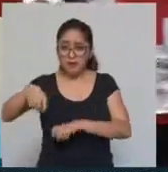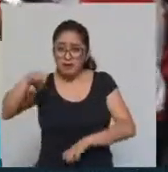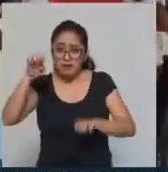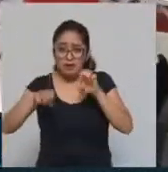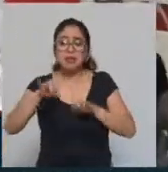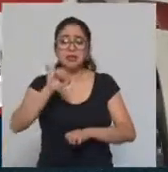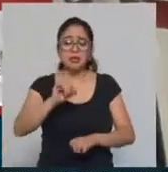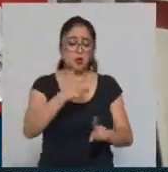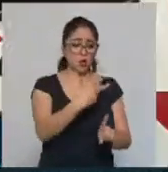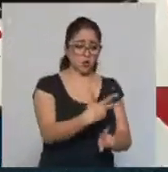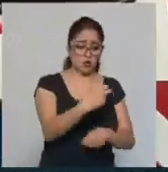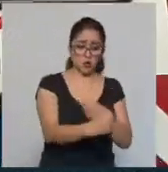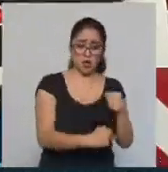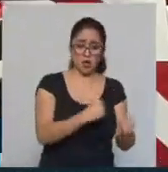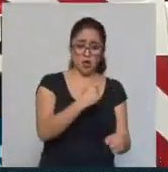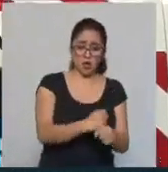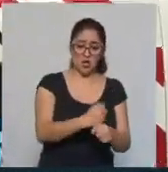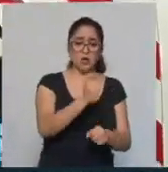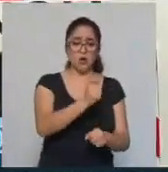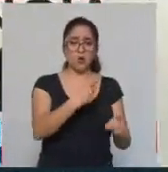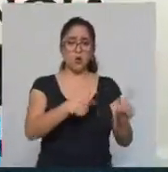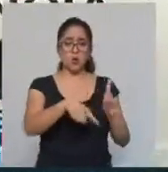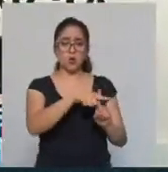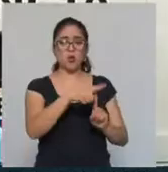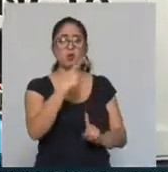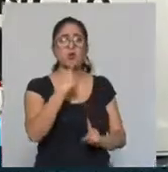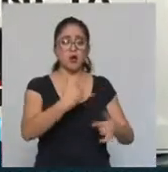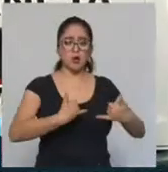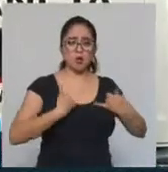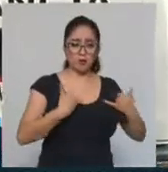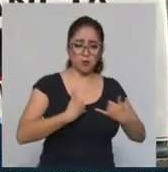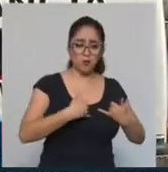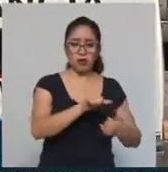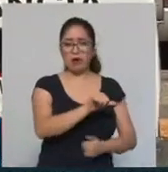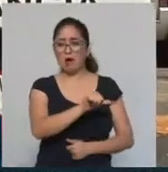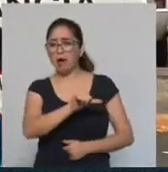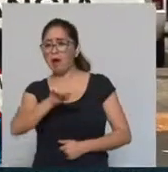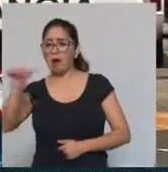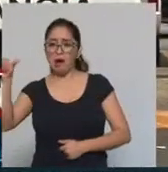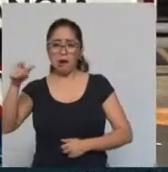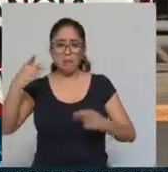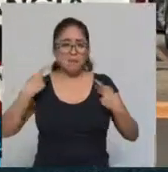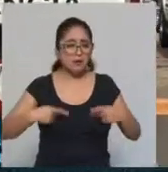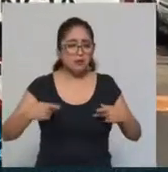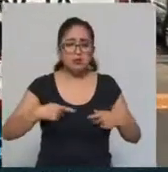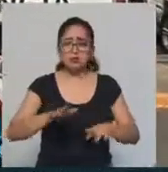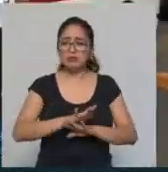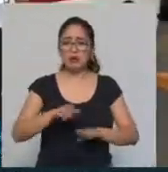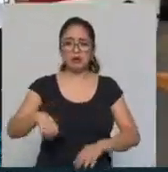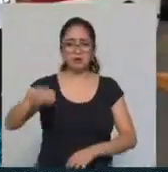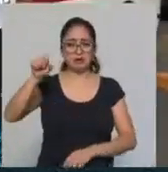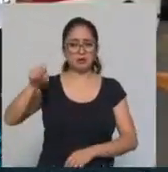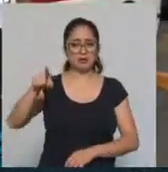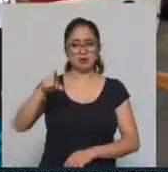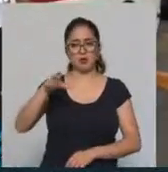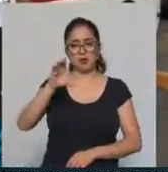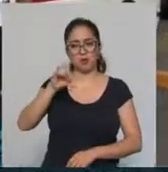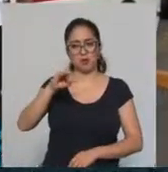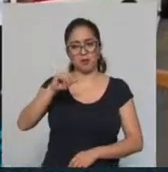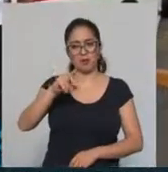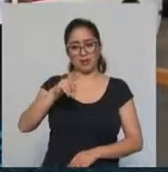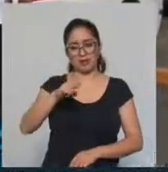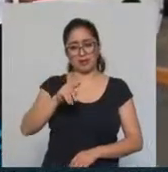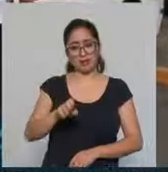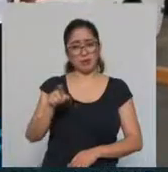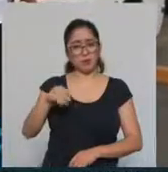edades, desde los 8 años en el área de Cruz Roja de la Juventud hasta pues gente grande como el comandante Muñana que acabamos de ver. Claro,